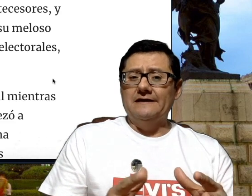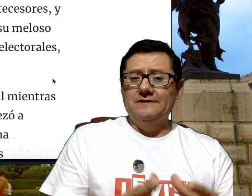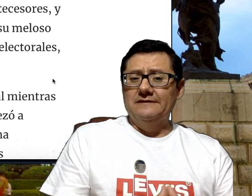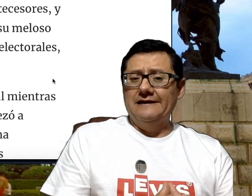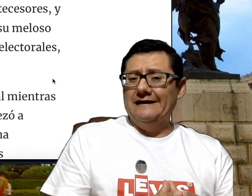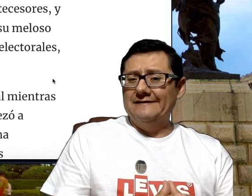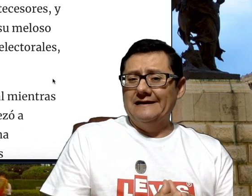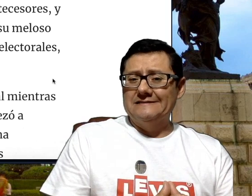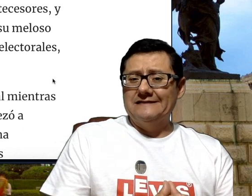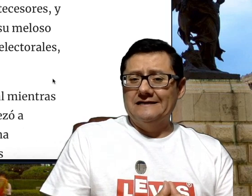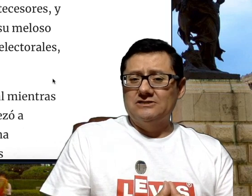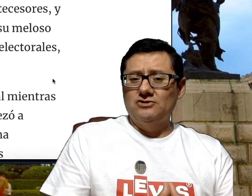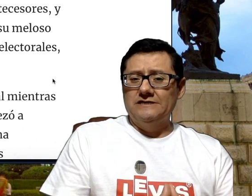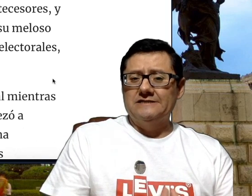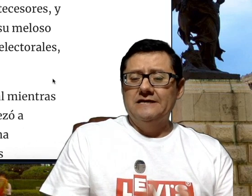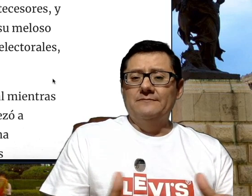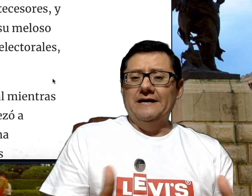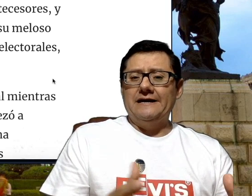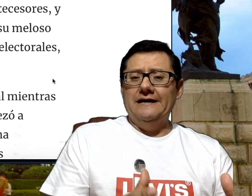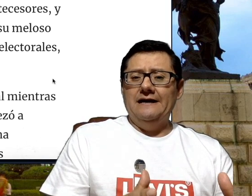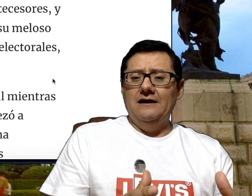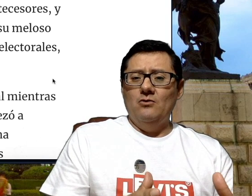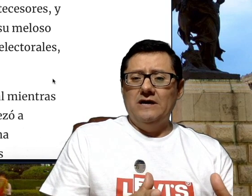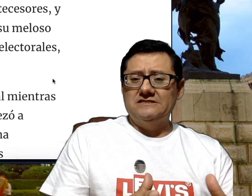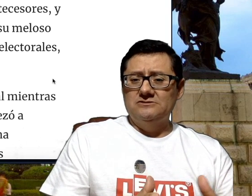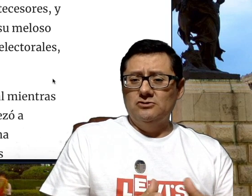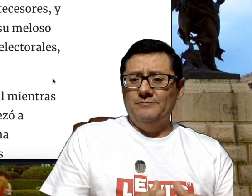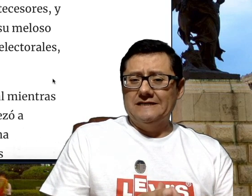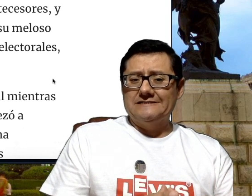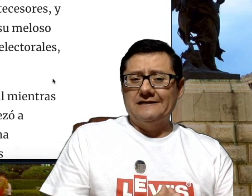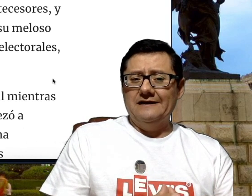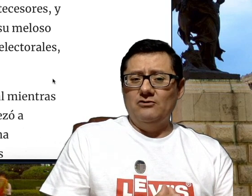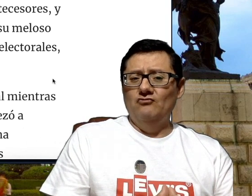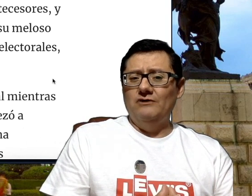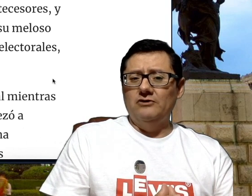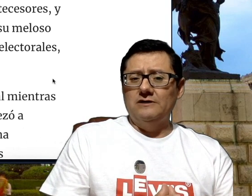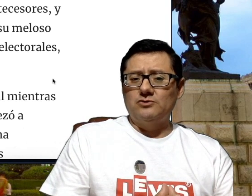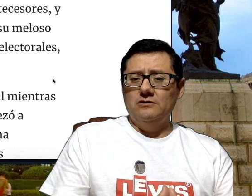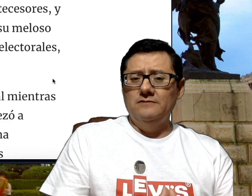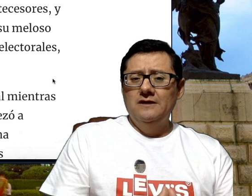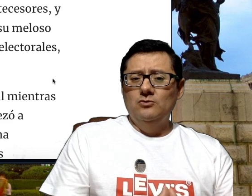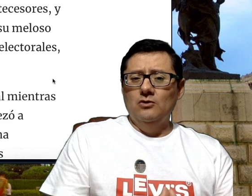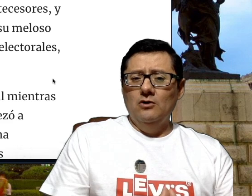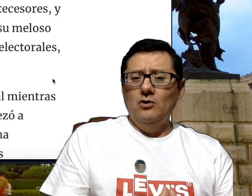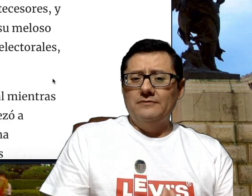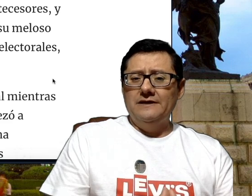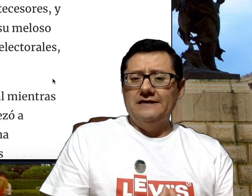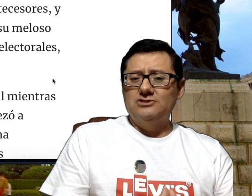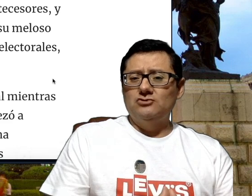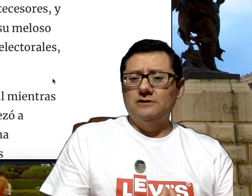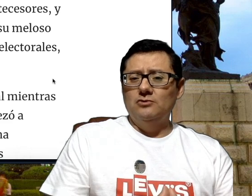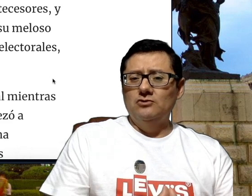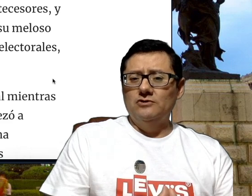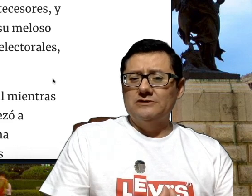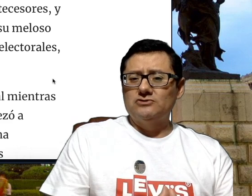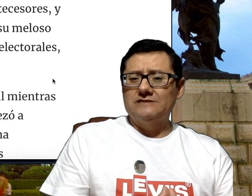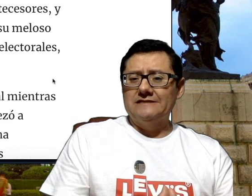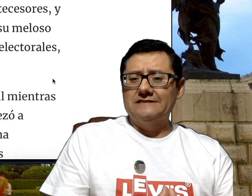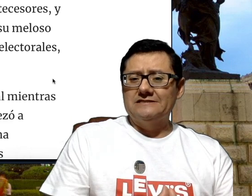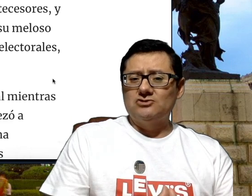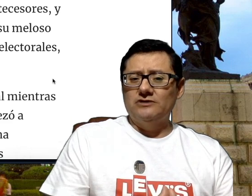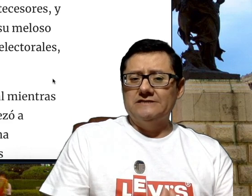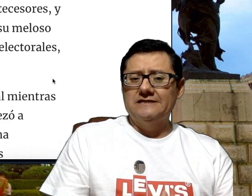de que Biden gane las elecciones. Viajar a Washington para hacerle un favor a Trump no lo había hecho ninguno de